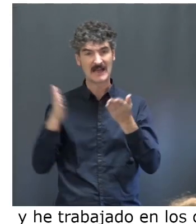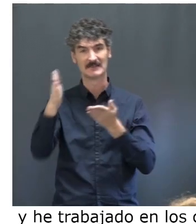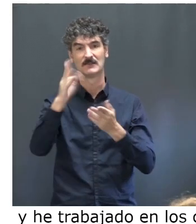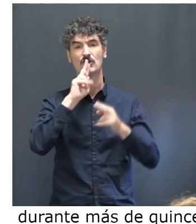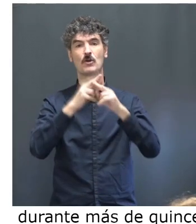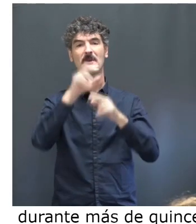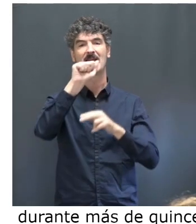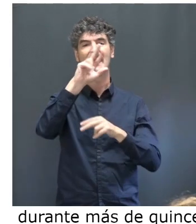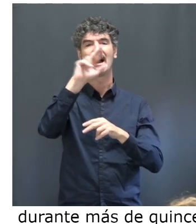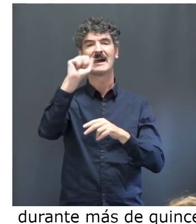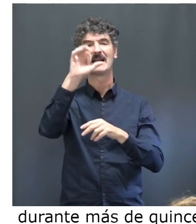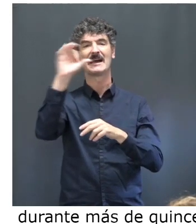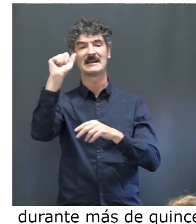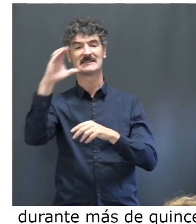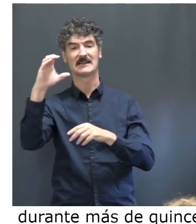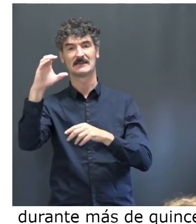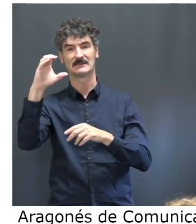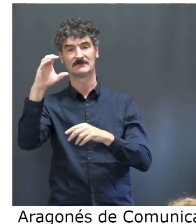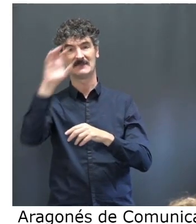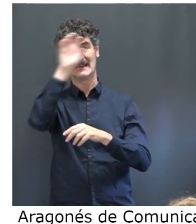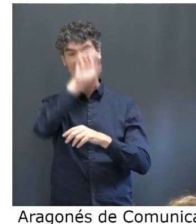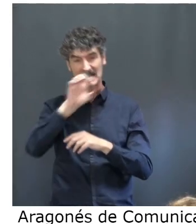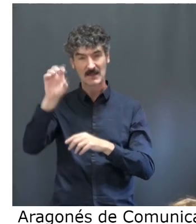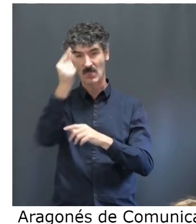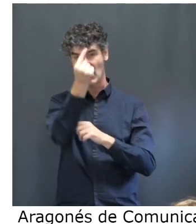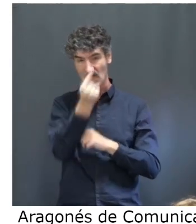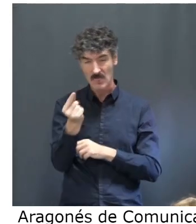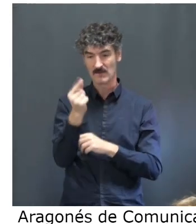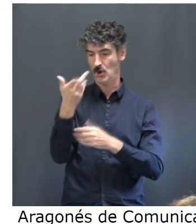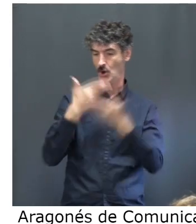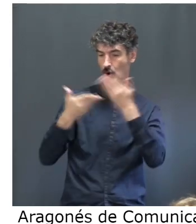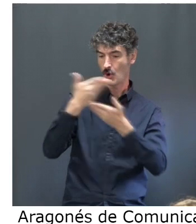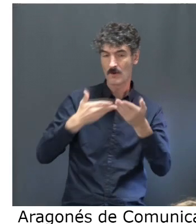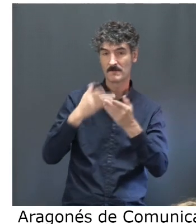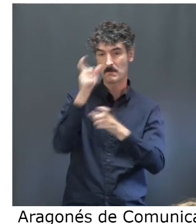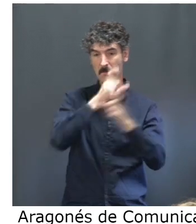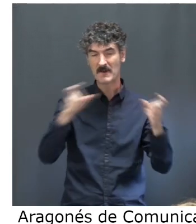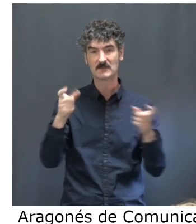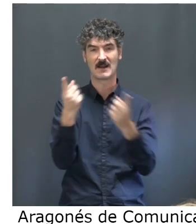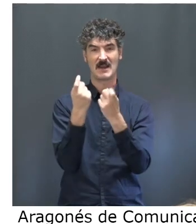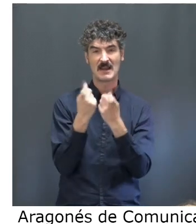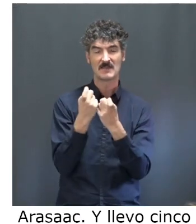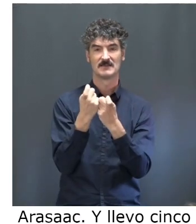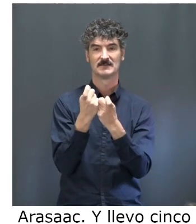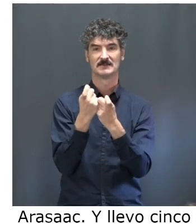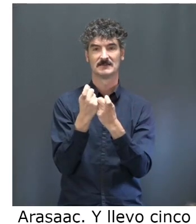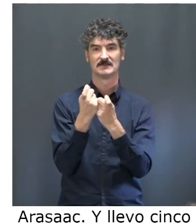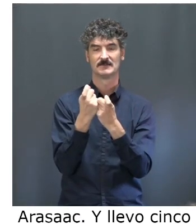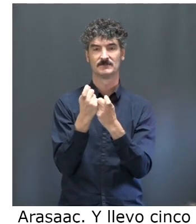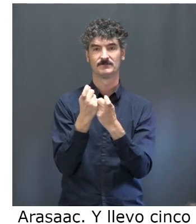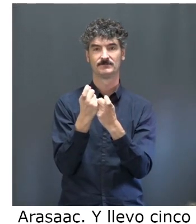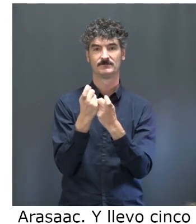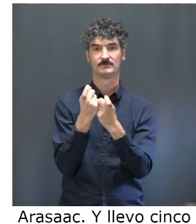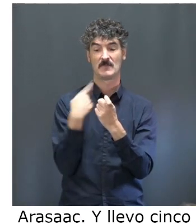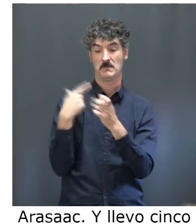Arasar. Y llevo 5 años, ¿no?, trabajando y colaborando con todas aquellas personas que lo necesitan, y pues eso,